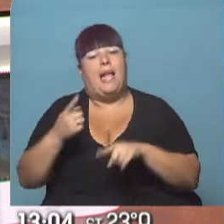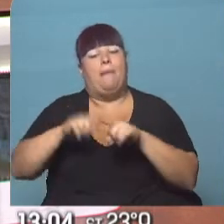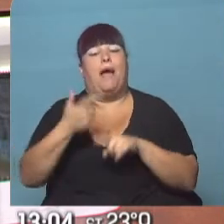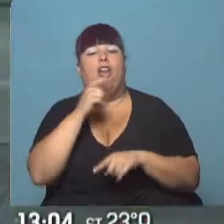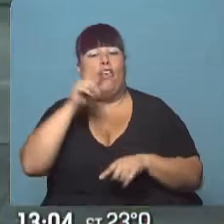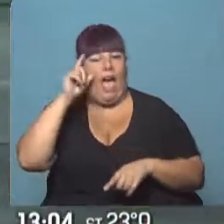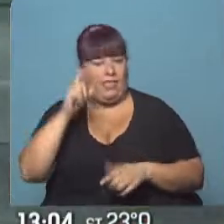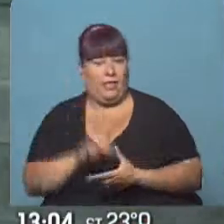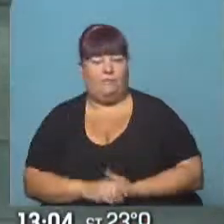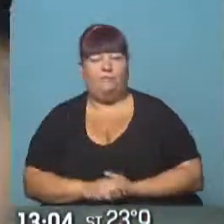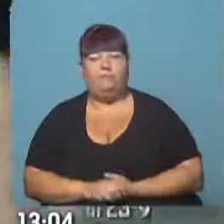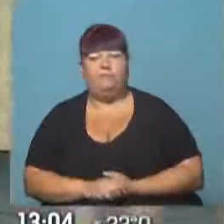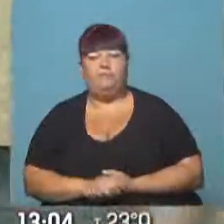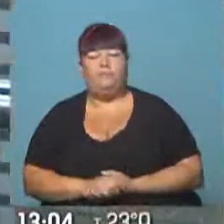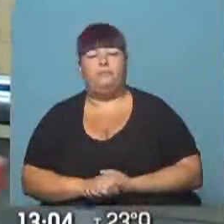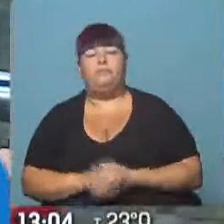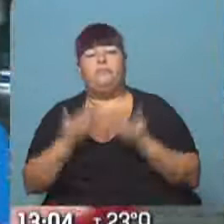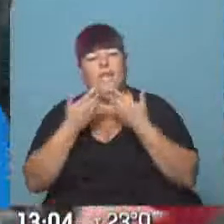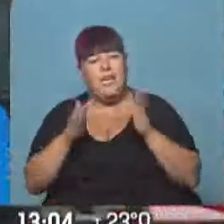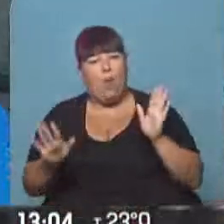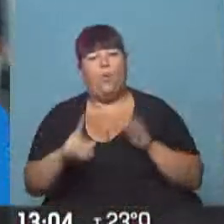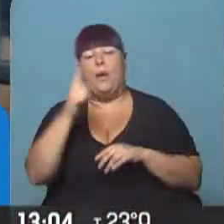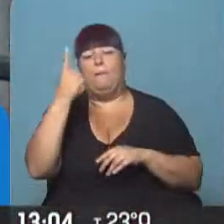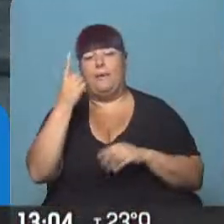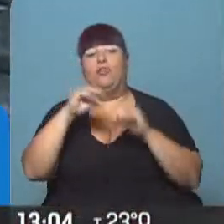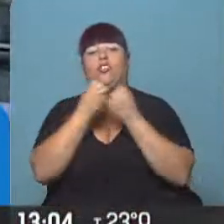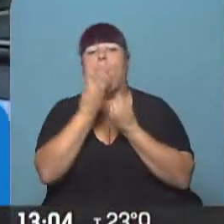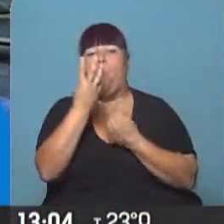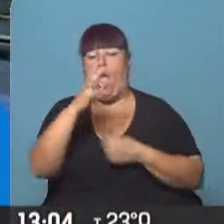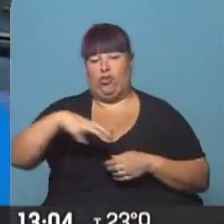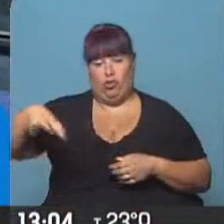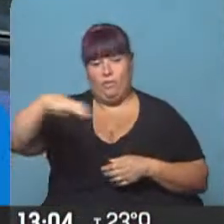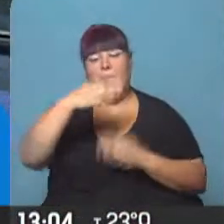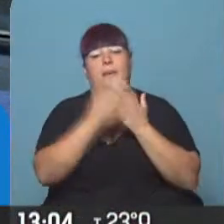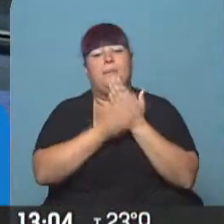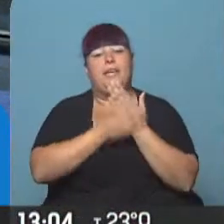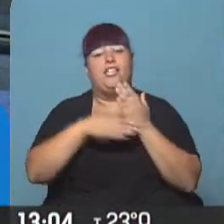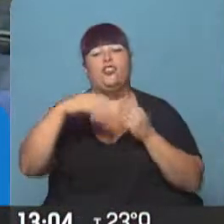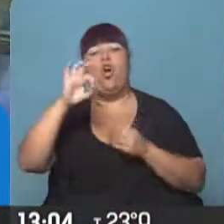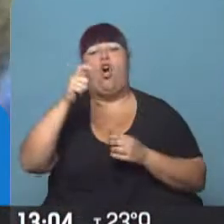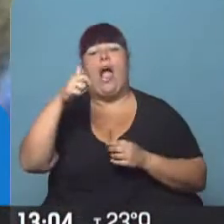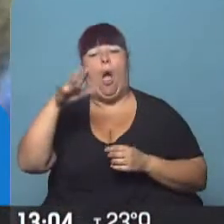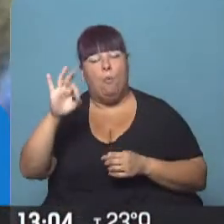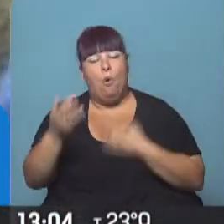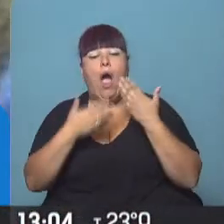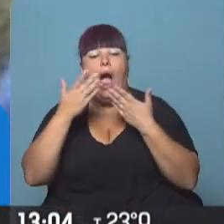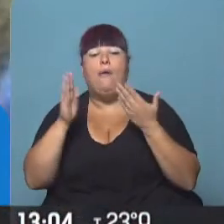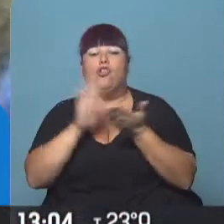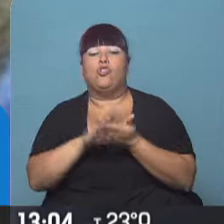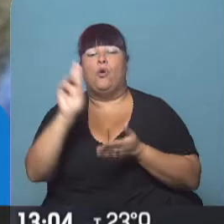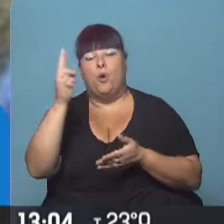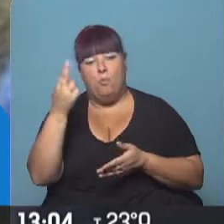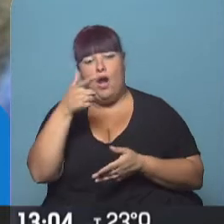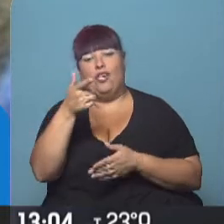ATE. Al inaugurar el primero de los cuatro centros, el ministro Martín Ocampo habló sobre la muerte